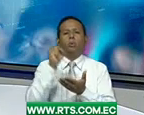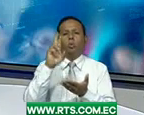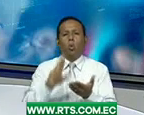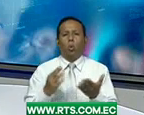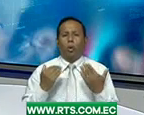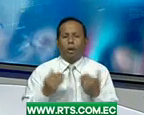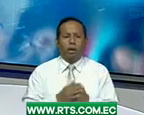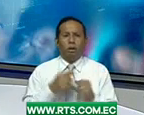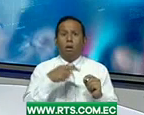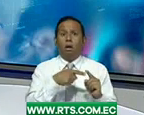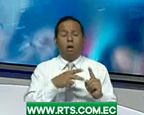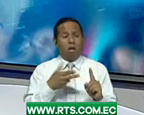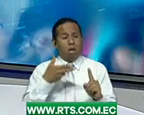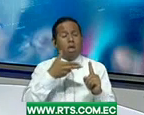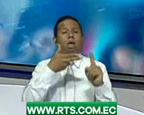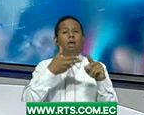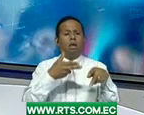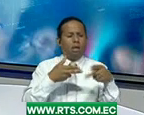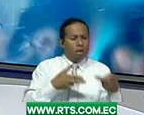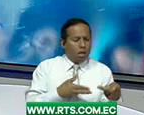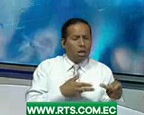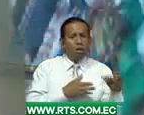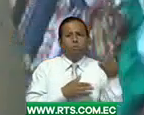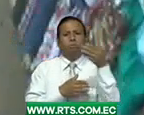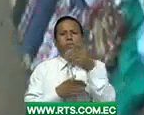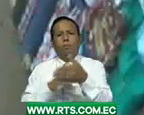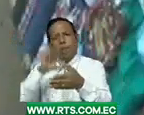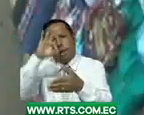menor se encuentra con pronóstico reservado.